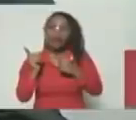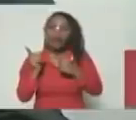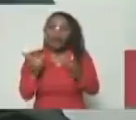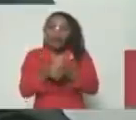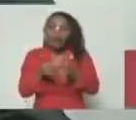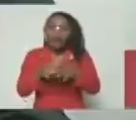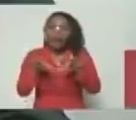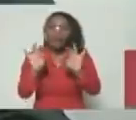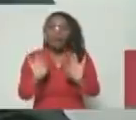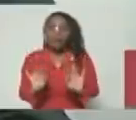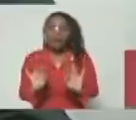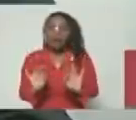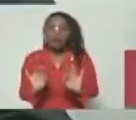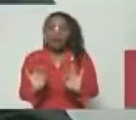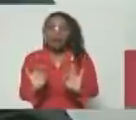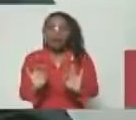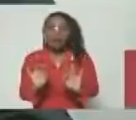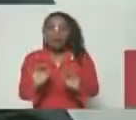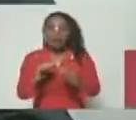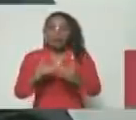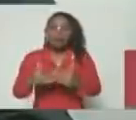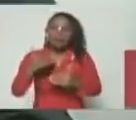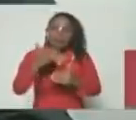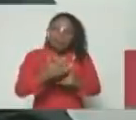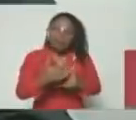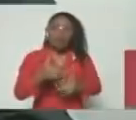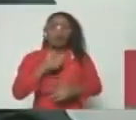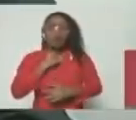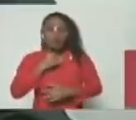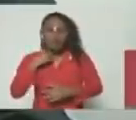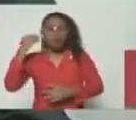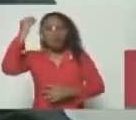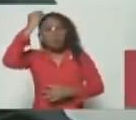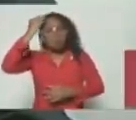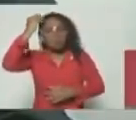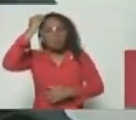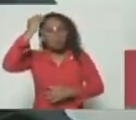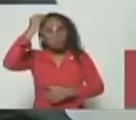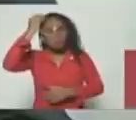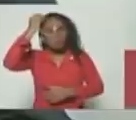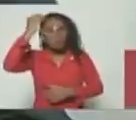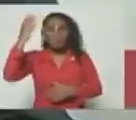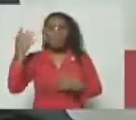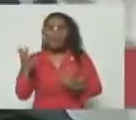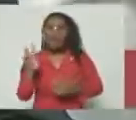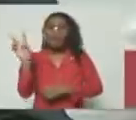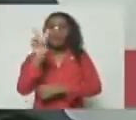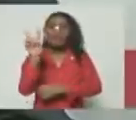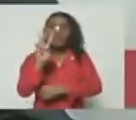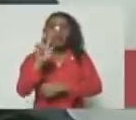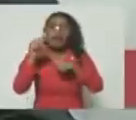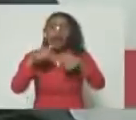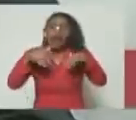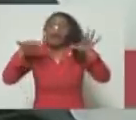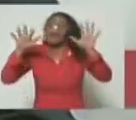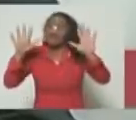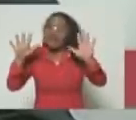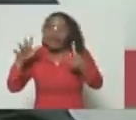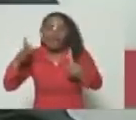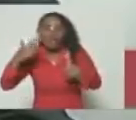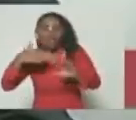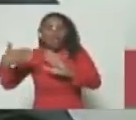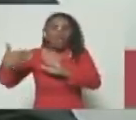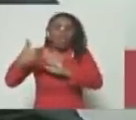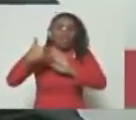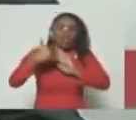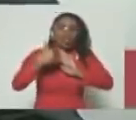Especial. Y realmente nos gusta mucho pensar que Venezuela, a pesar de las amenazas, a pesar